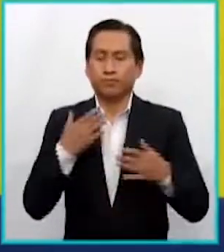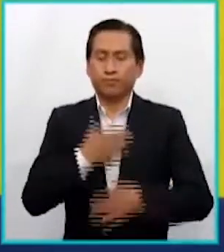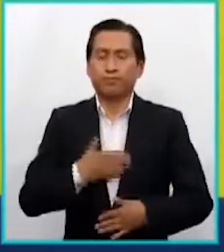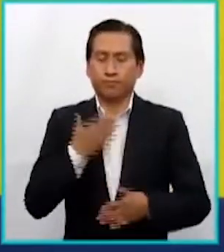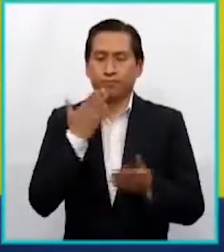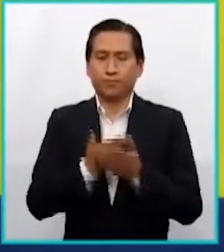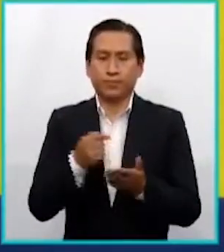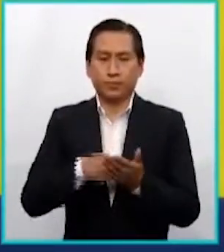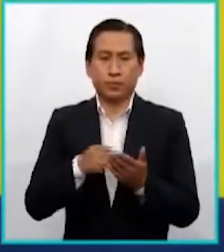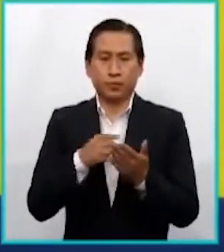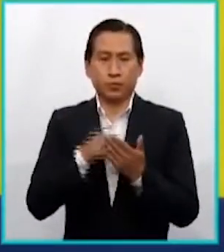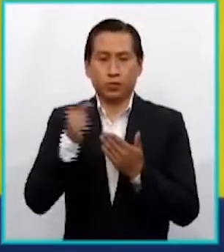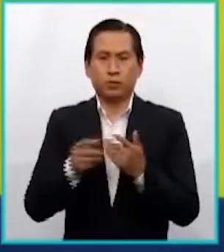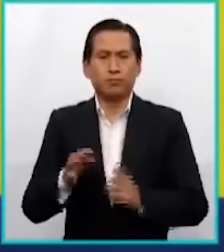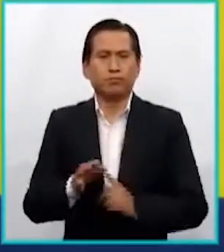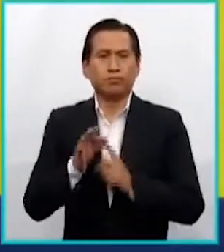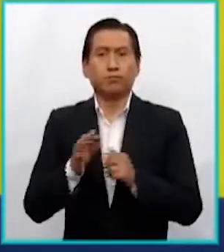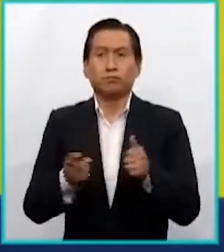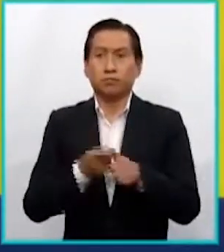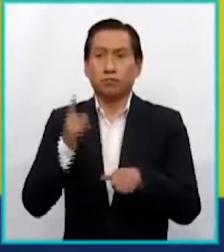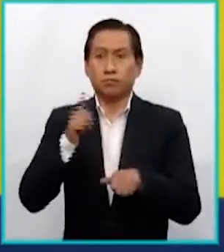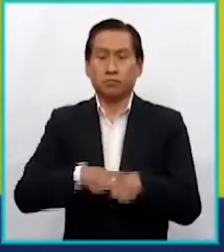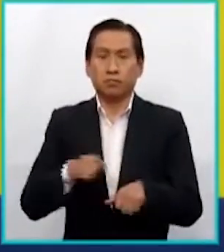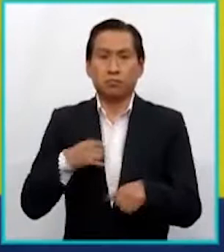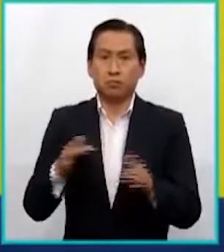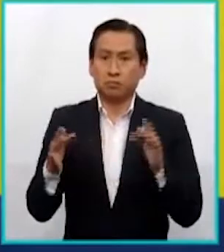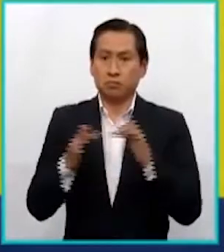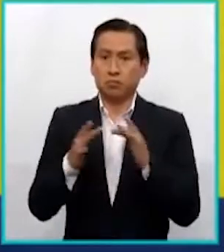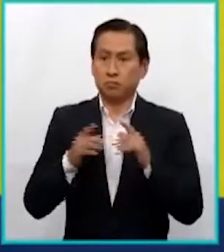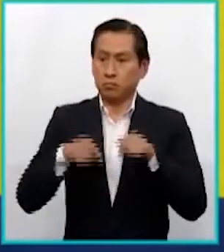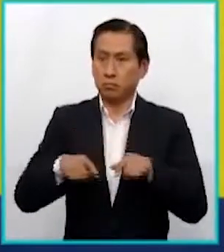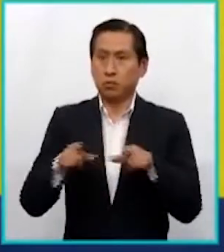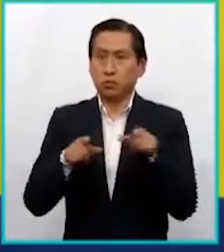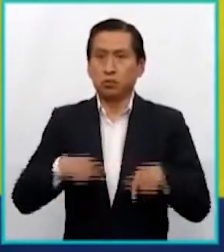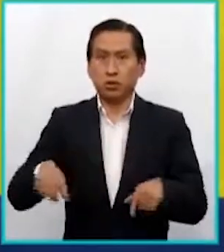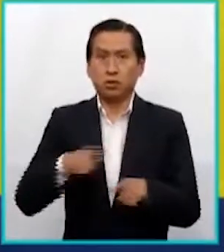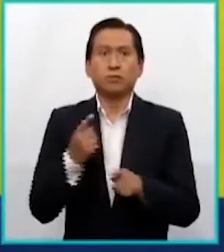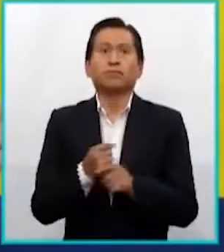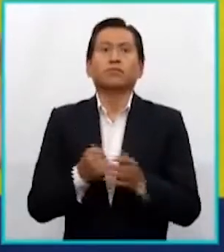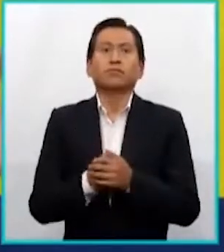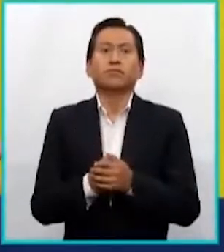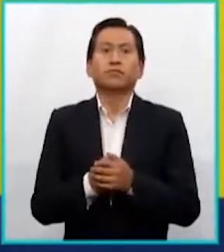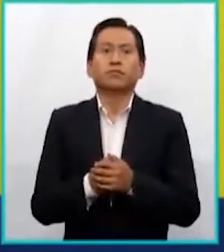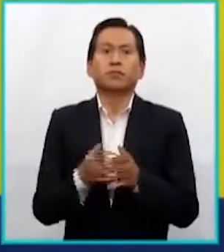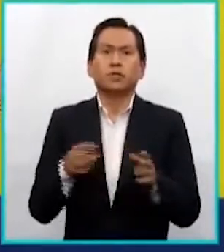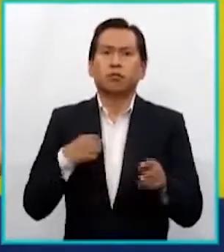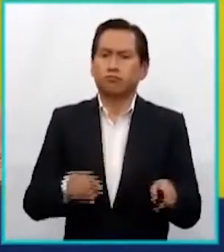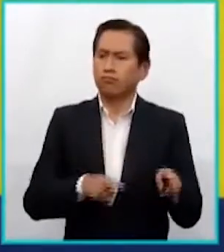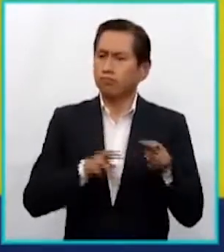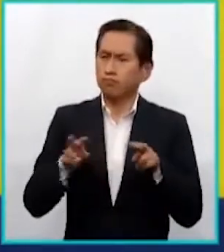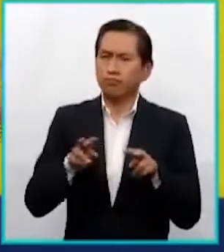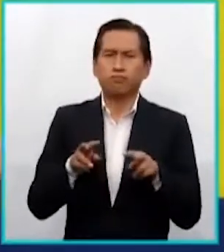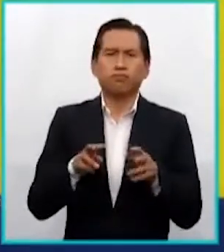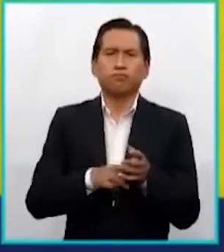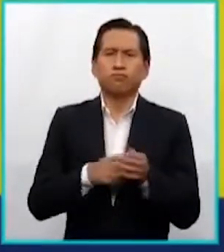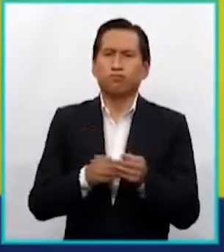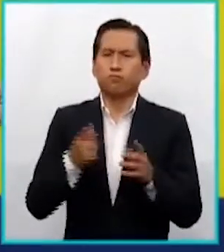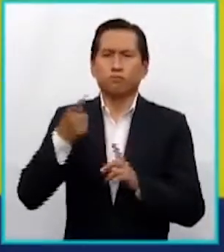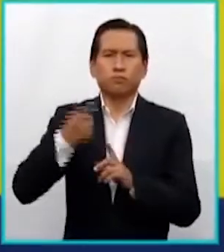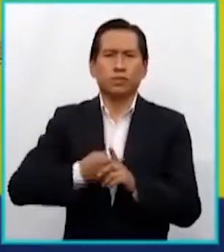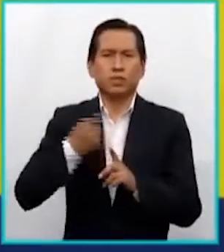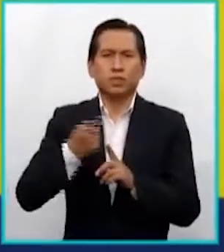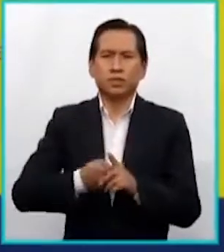disfrutando de un programa mágico. Es la primera vez que me enlazo con Alandino acá en estudio en vivo, después de seguirlo a través de varios